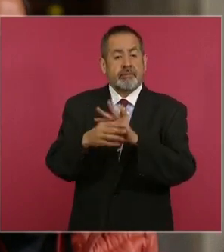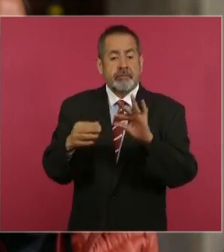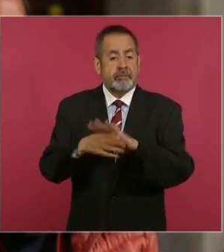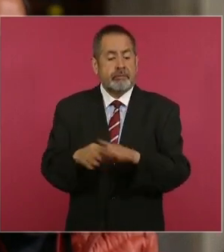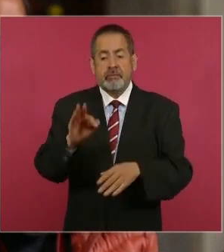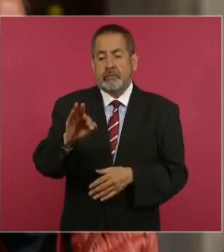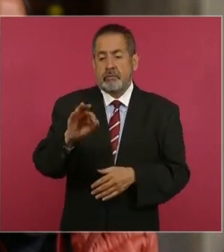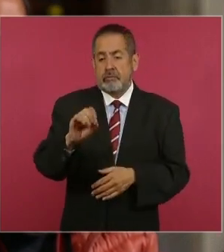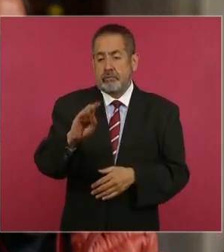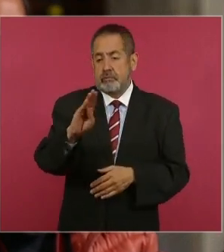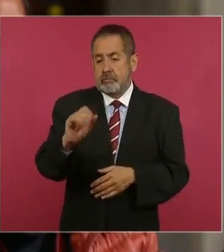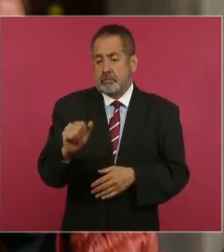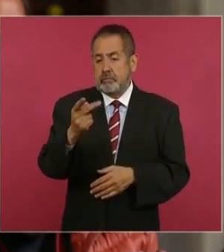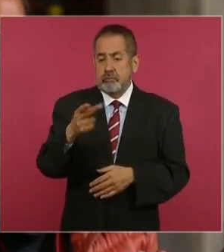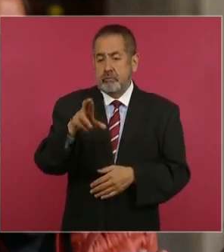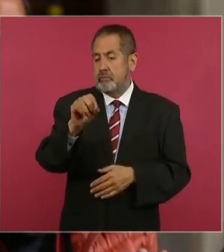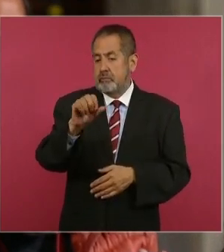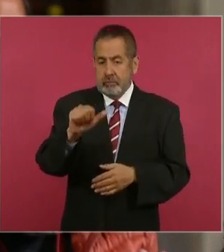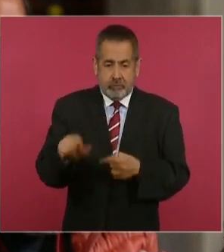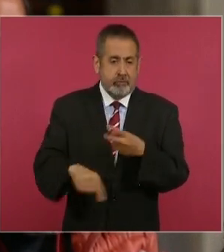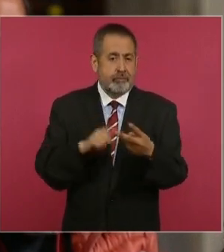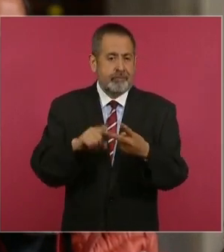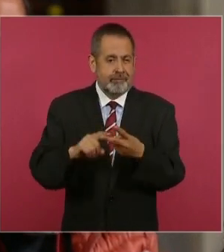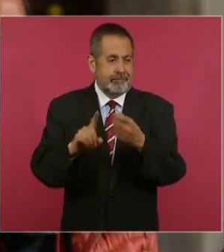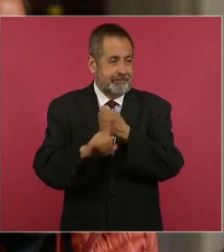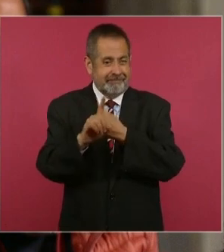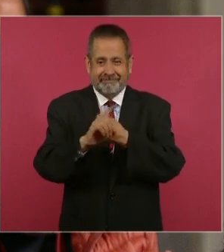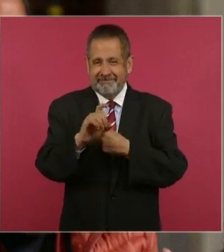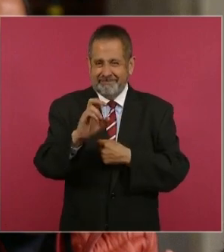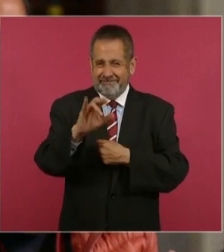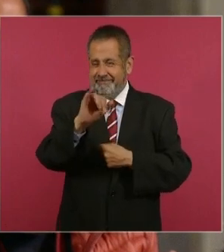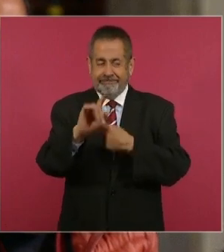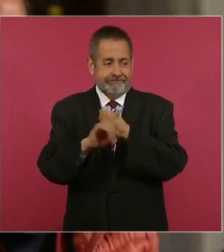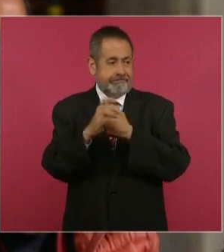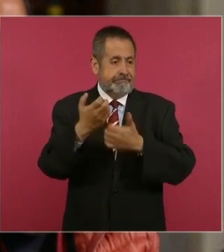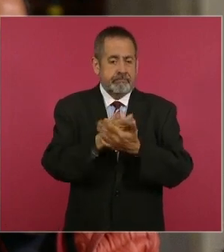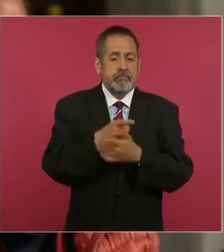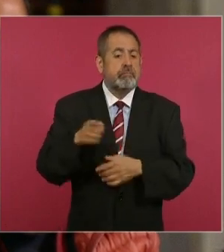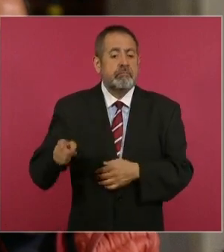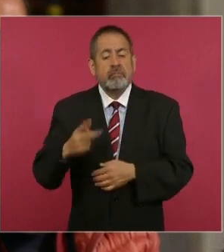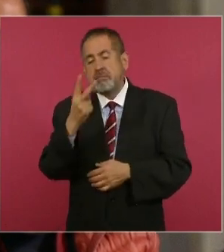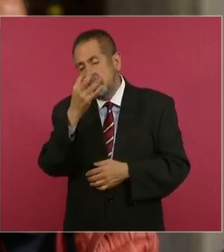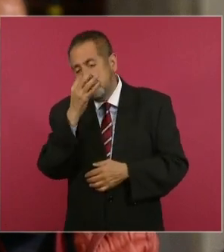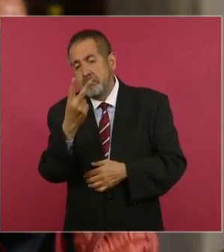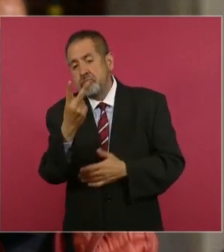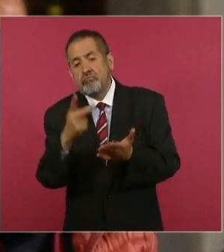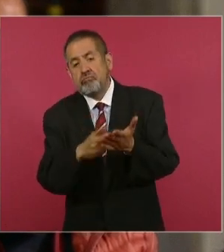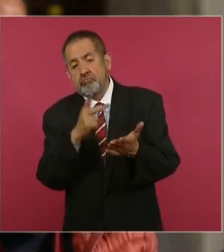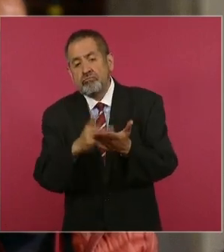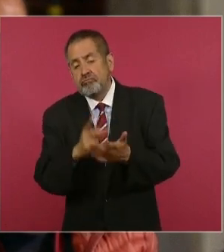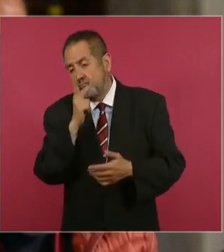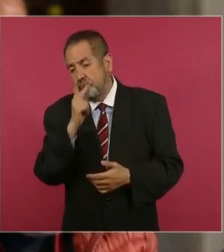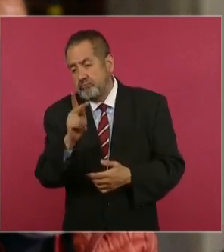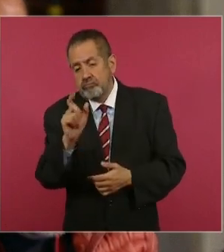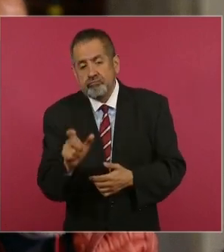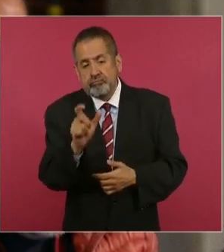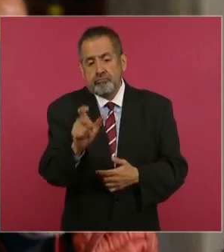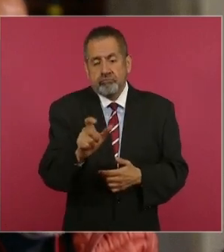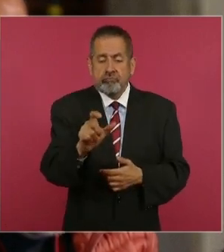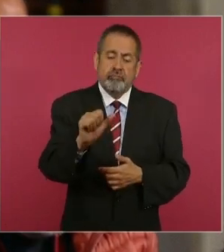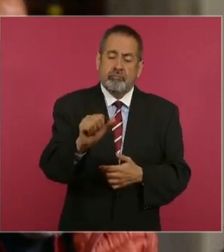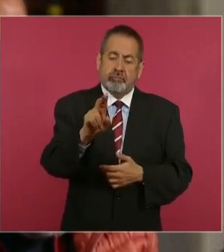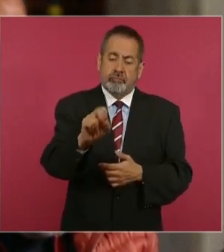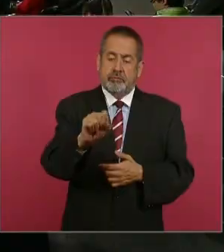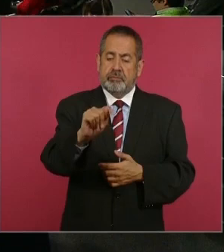foba proba cuando se da la crisis económica y únicamente utiliza dos veces la palabra austeridad en